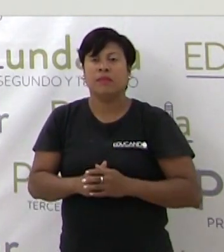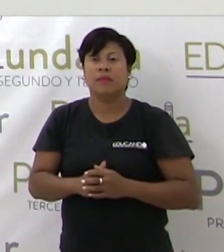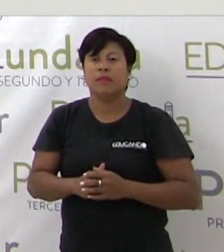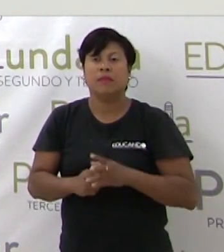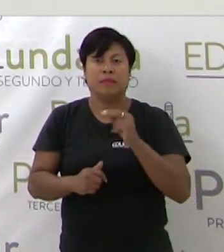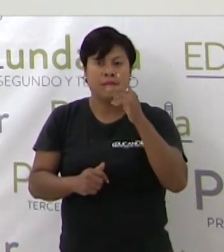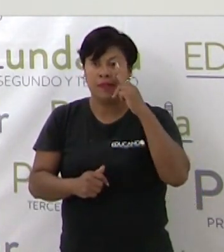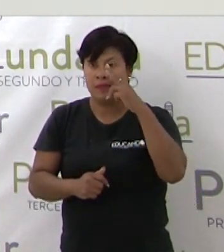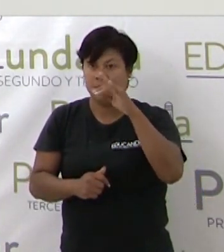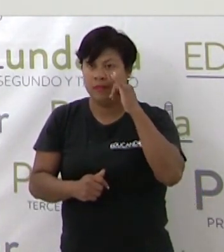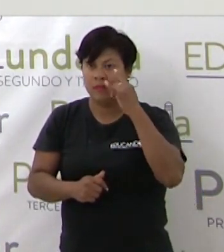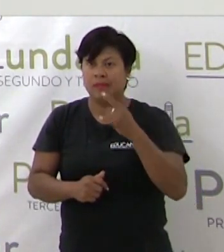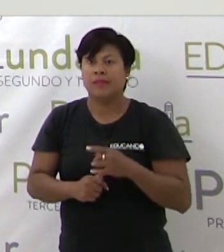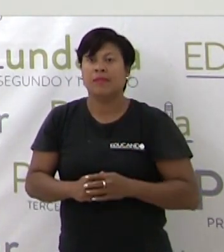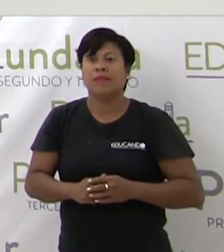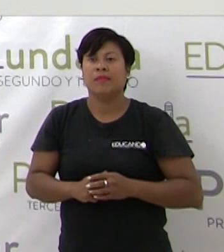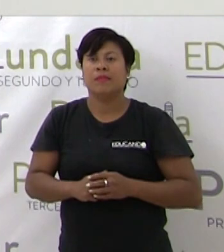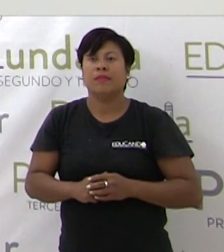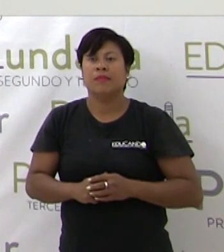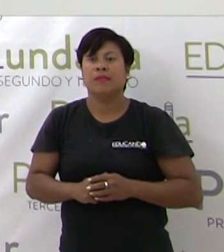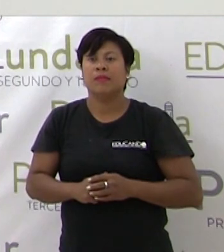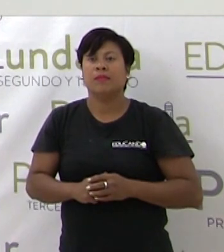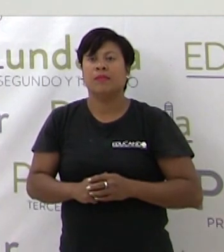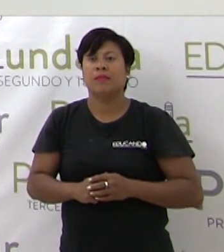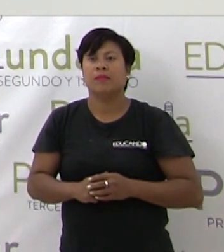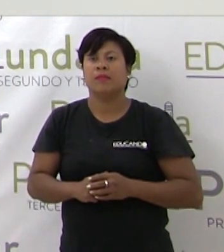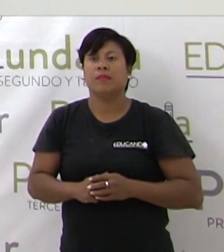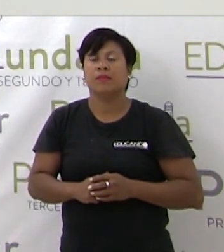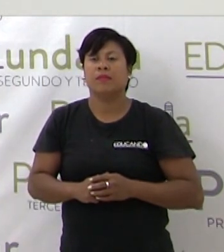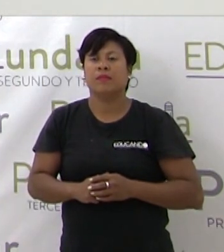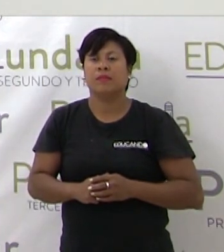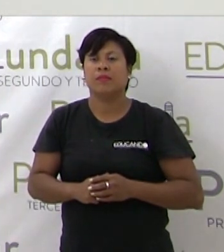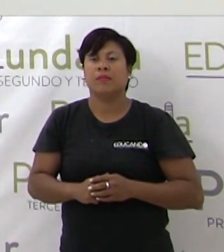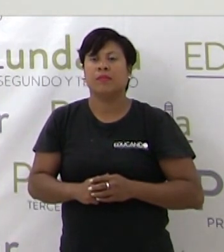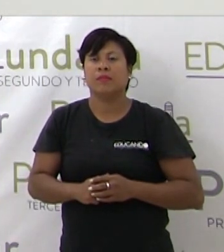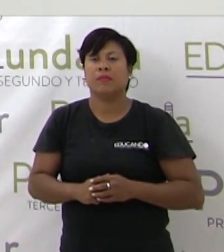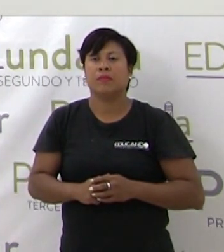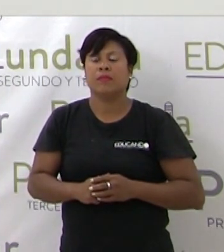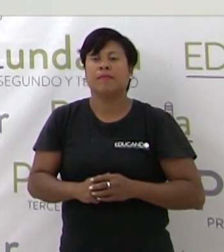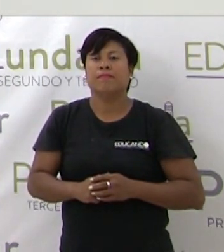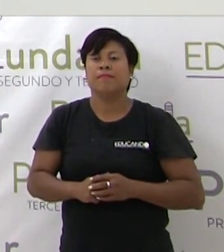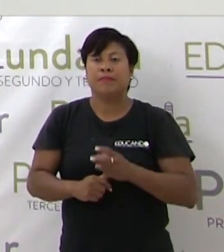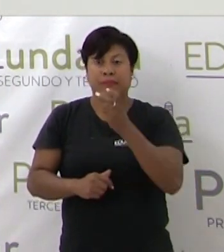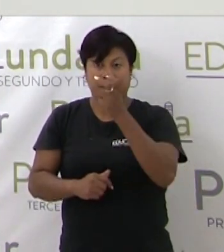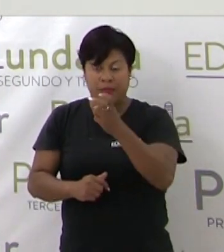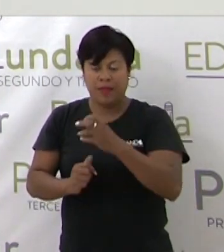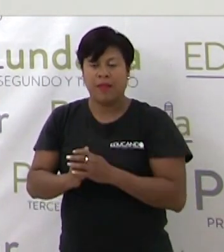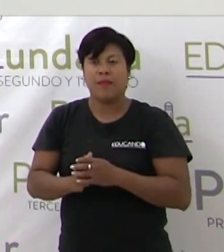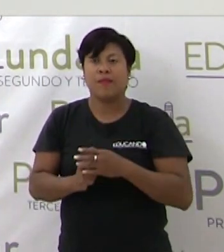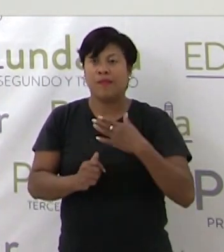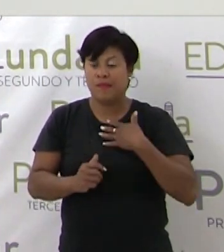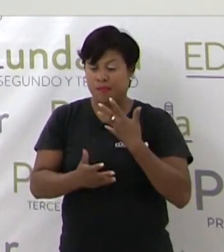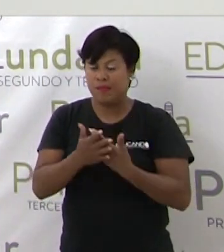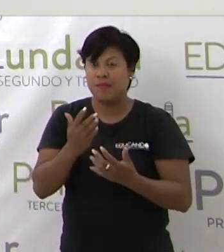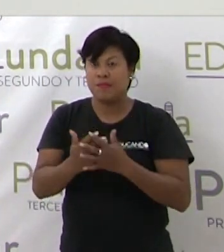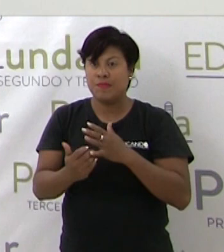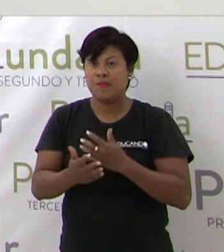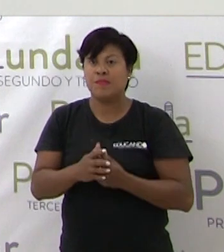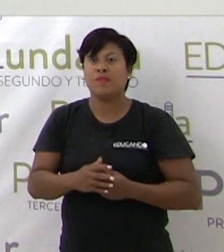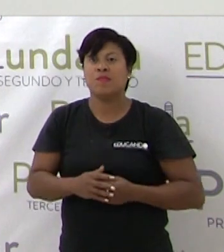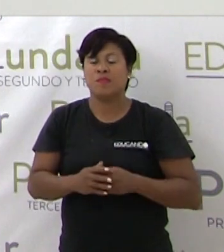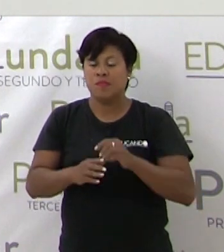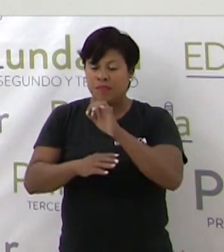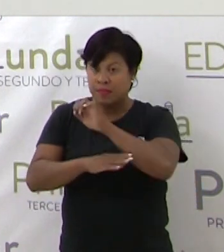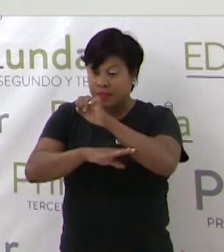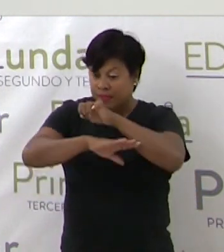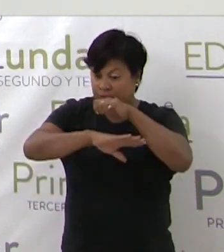a ver. A ver, se está moviendo, listo, ahí quedó. Voy a prolongar un poquito esta línea para